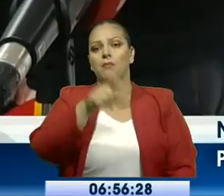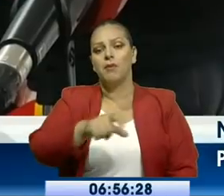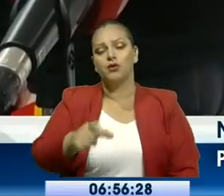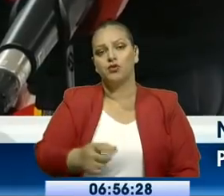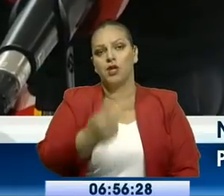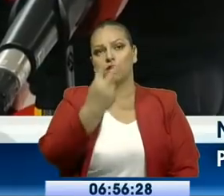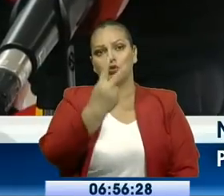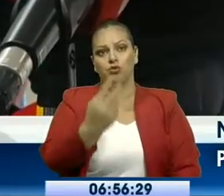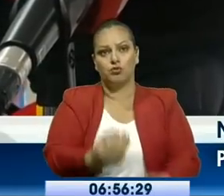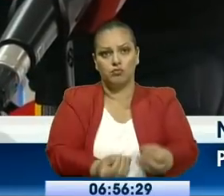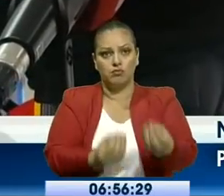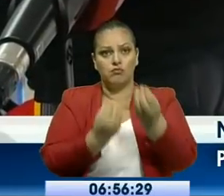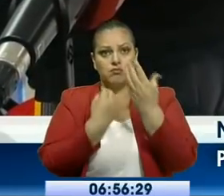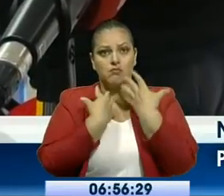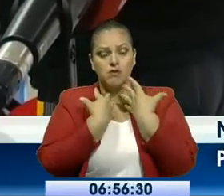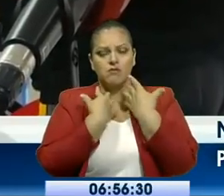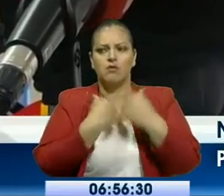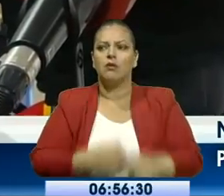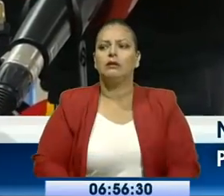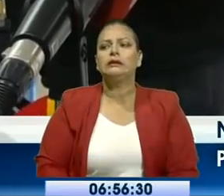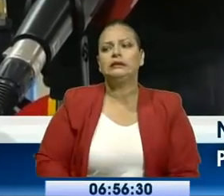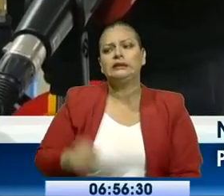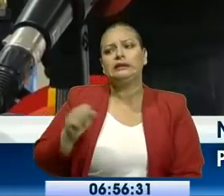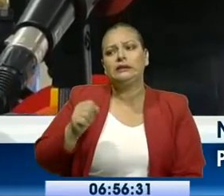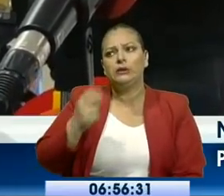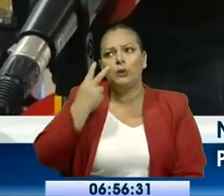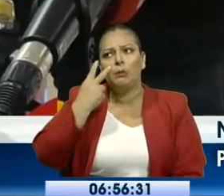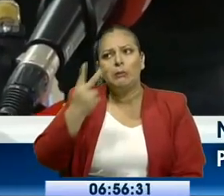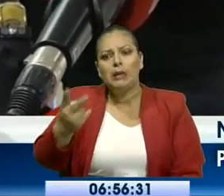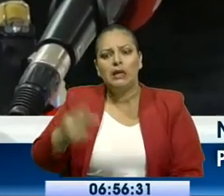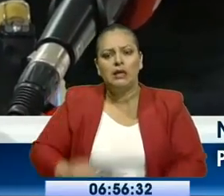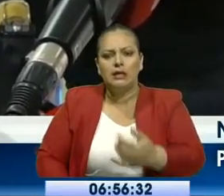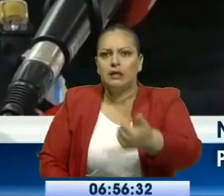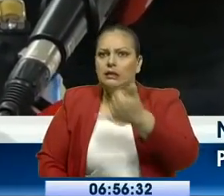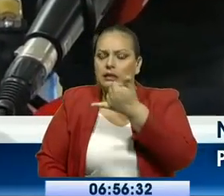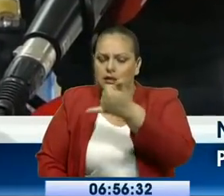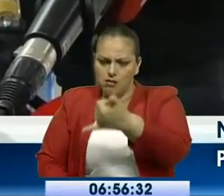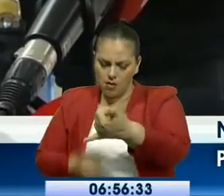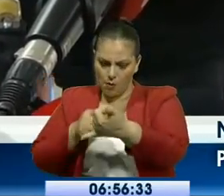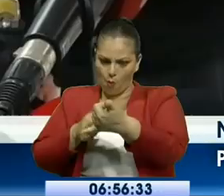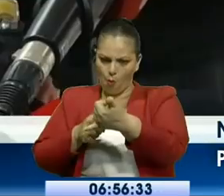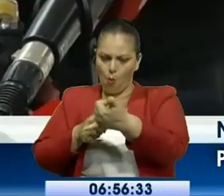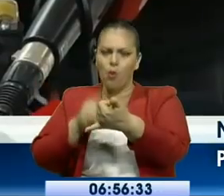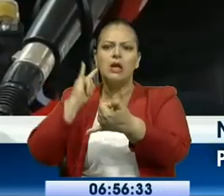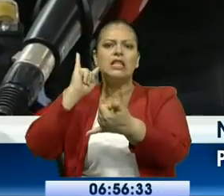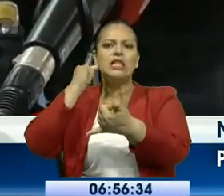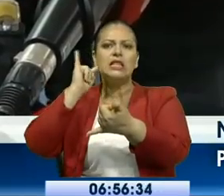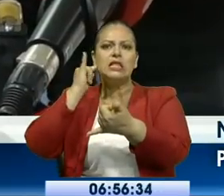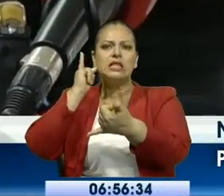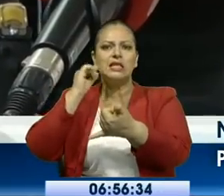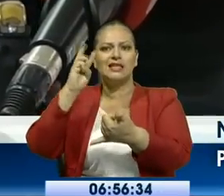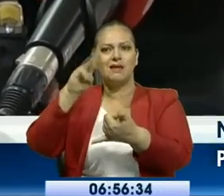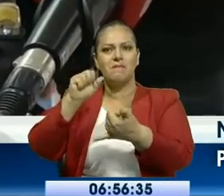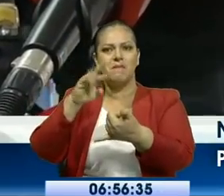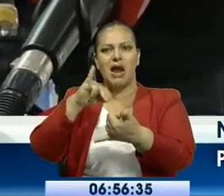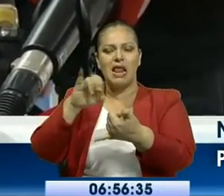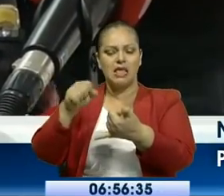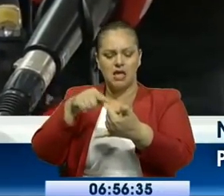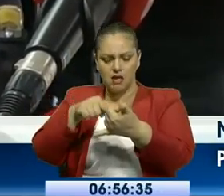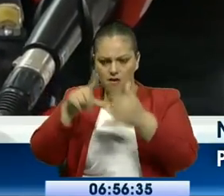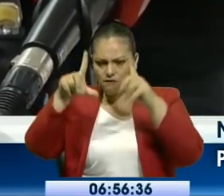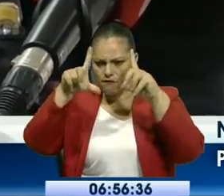las fotografías de la niña María del Cisne C en los teléfonos celulares de uno de